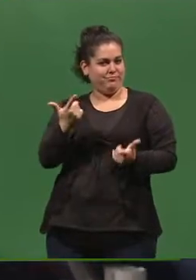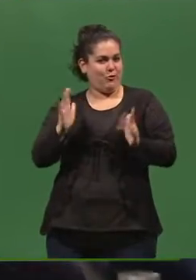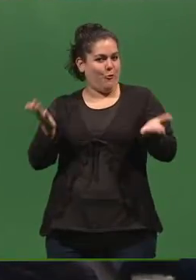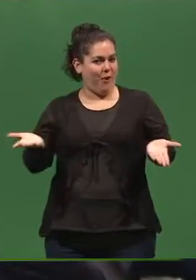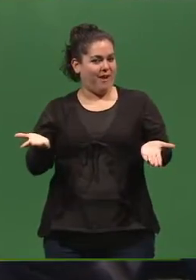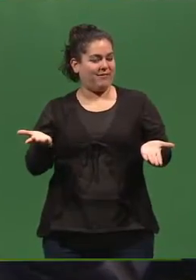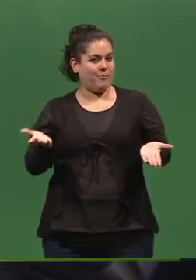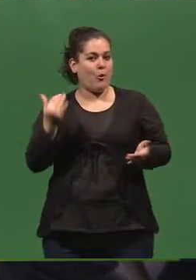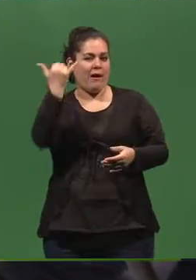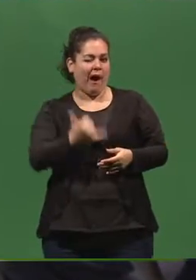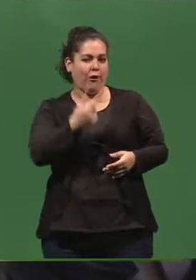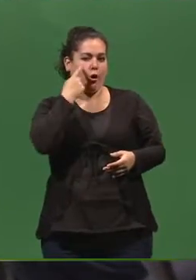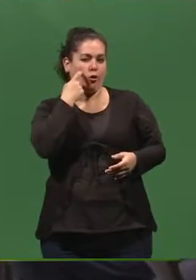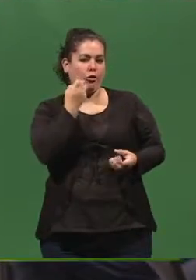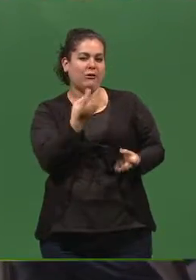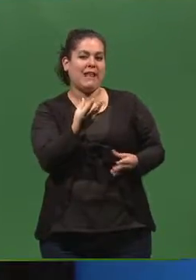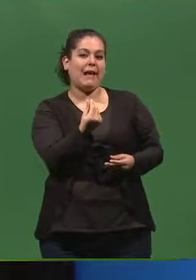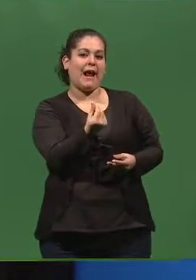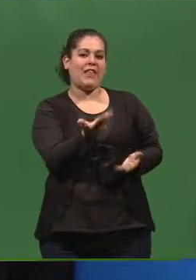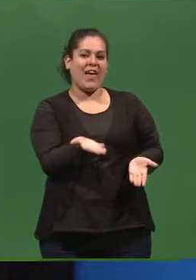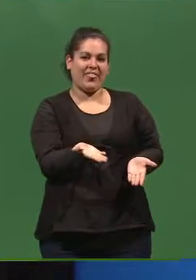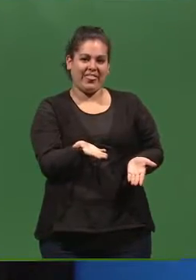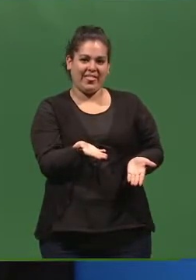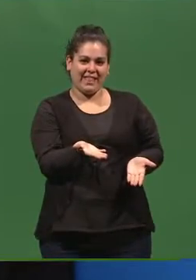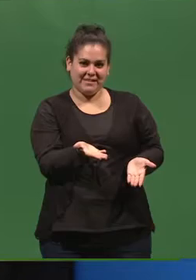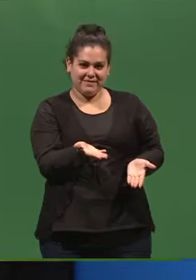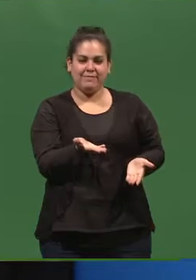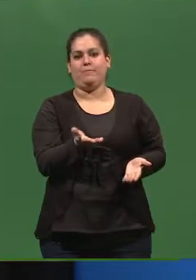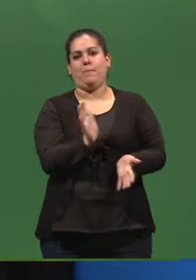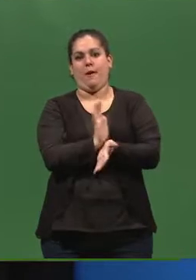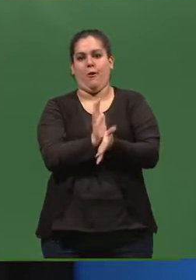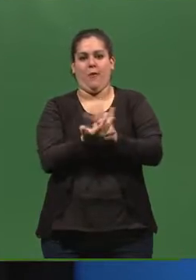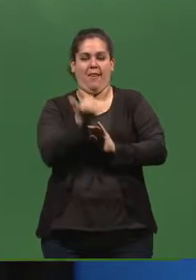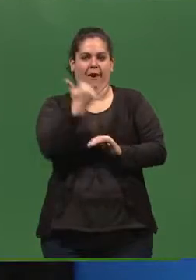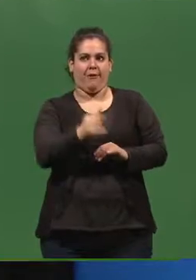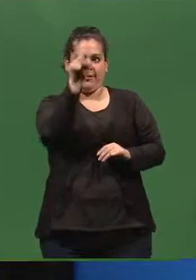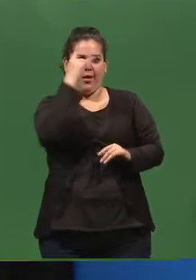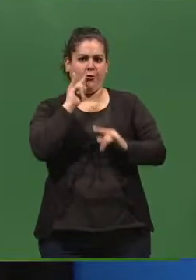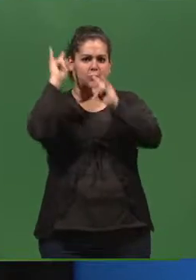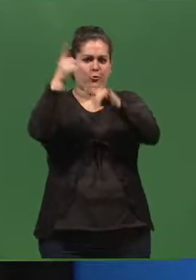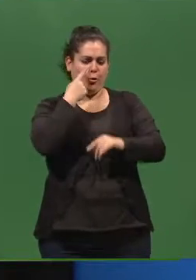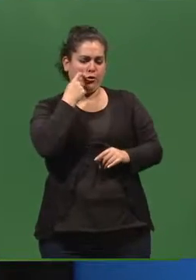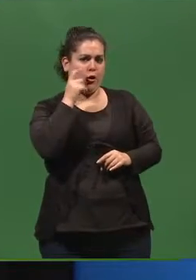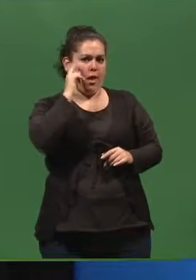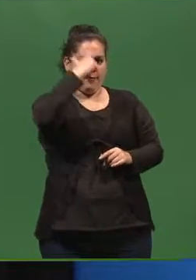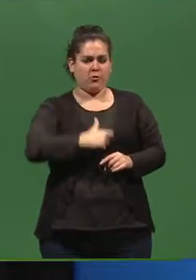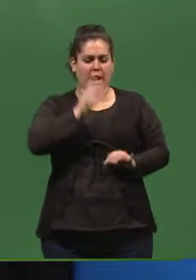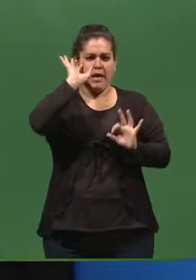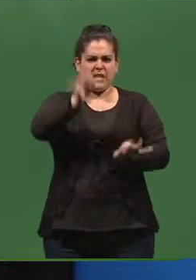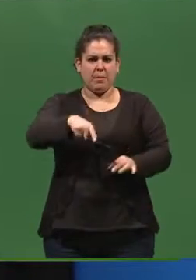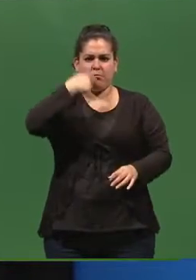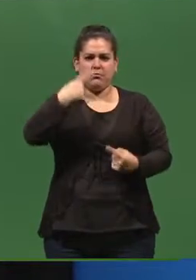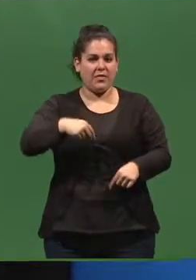una sustancia determinada, como para que la toxicidad esté por lo menos sea controlada mediante el Estado y la persona sepa lo que está consumiendo.